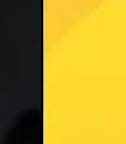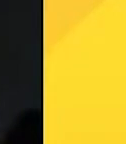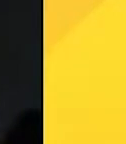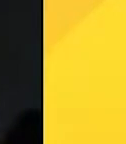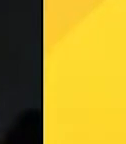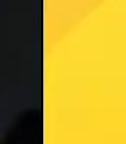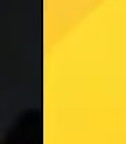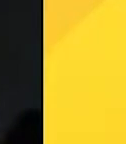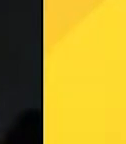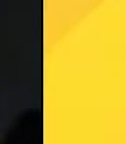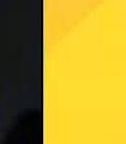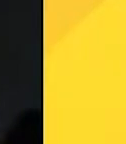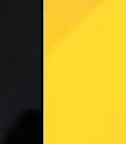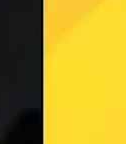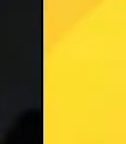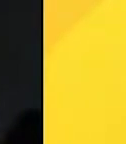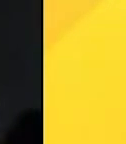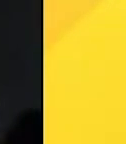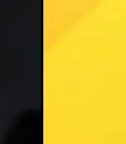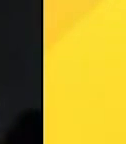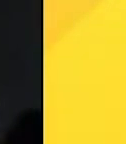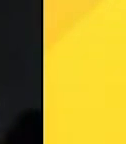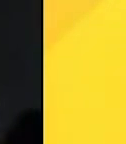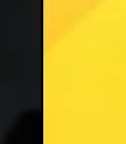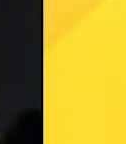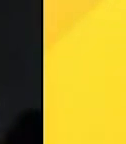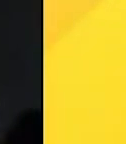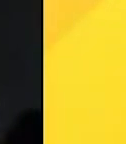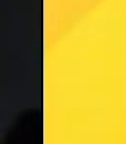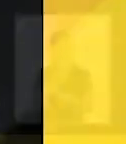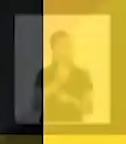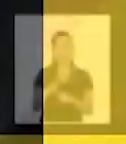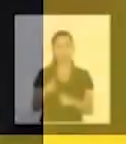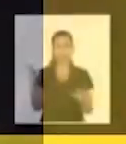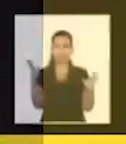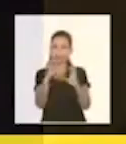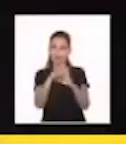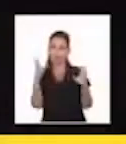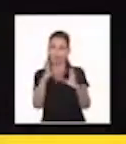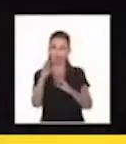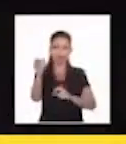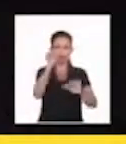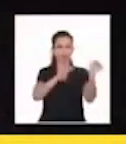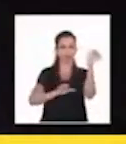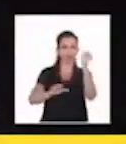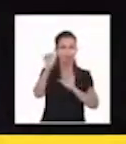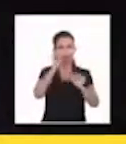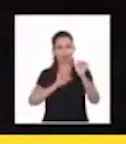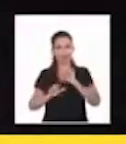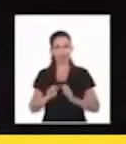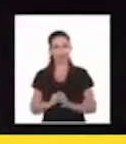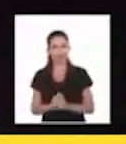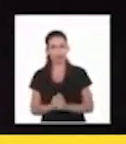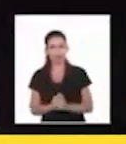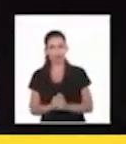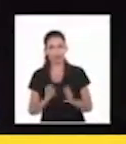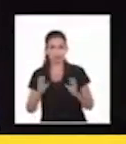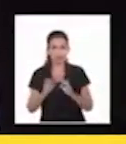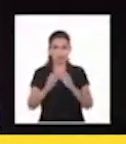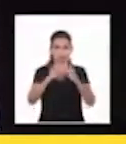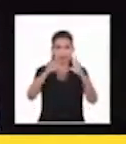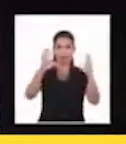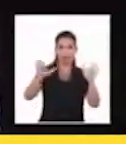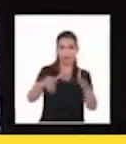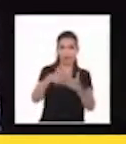la que hizo el acto con aquellas pantallas en el cuartel Moncada te acuerdas de esta